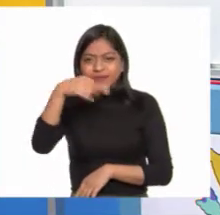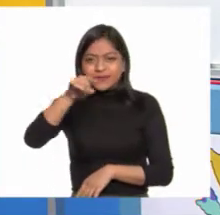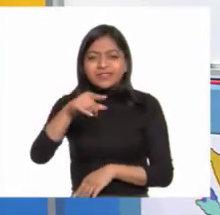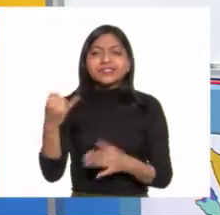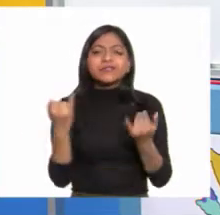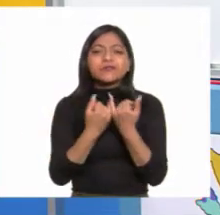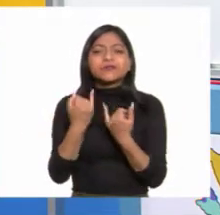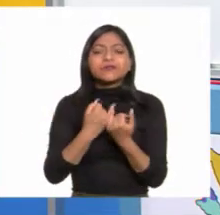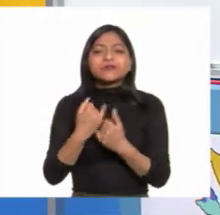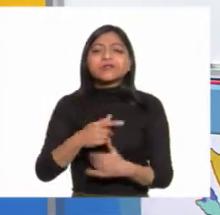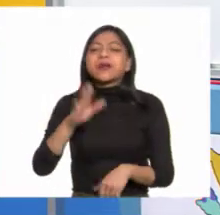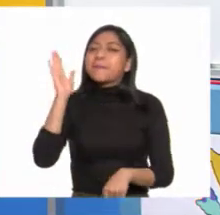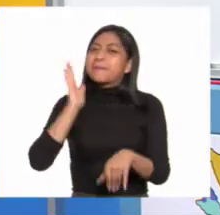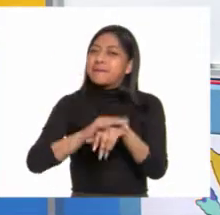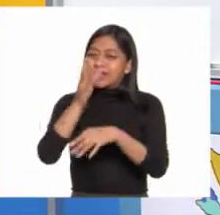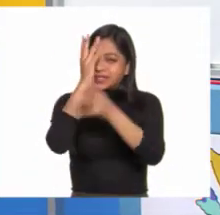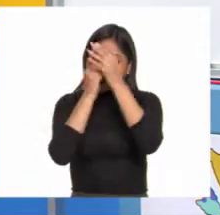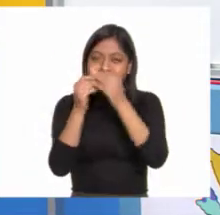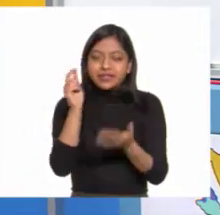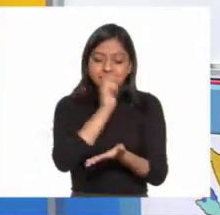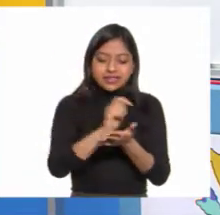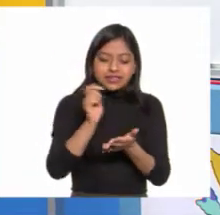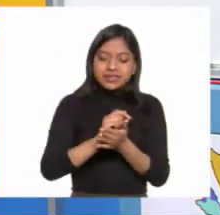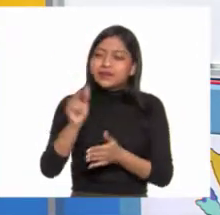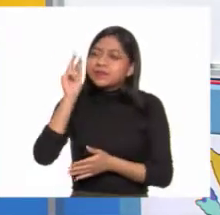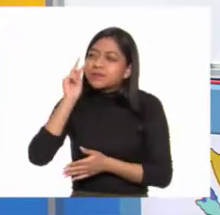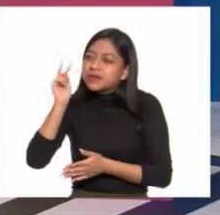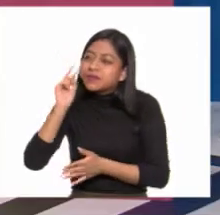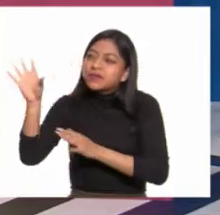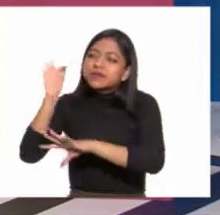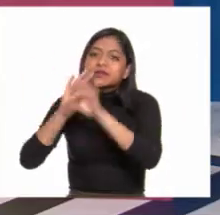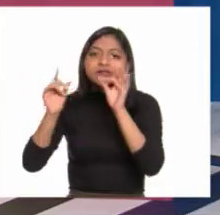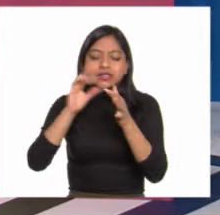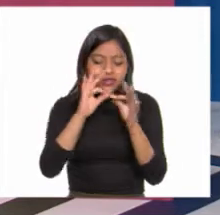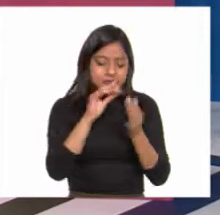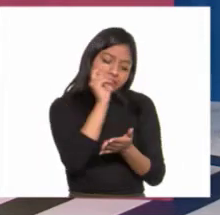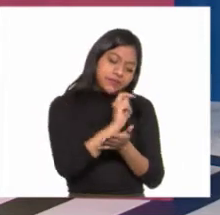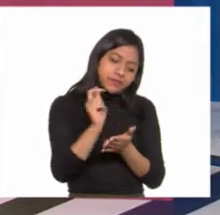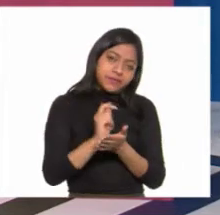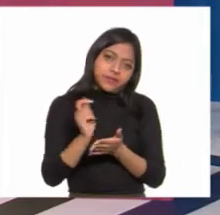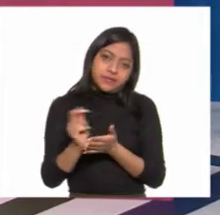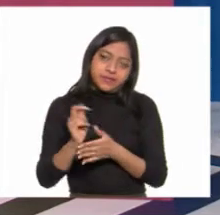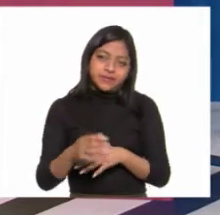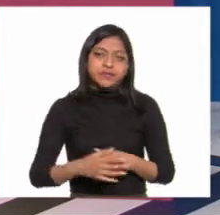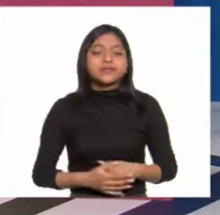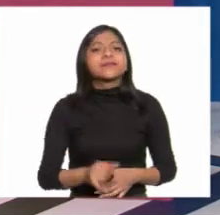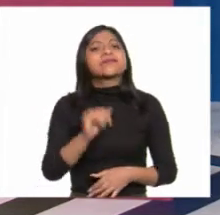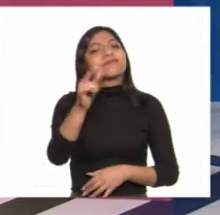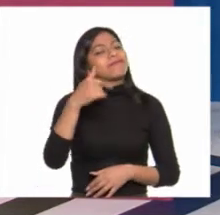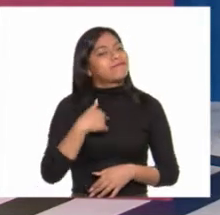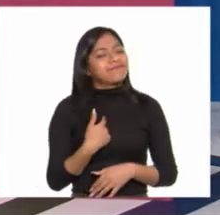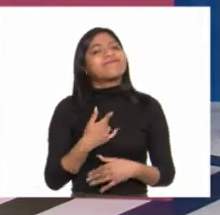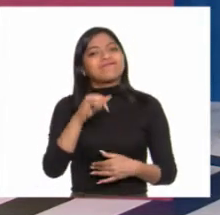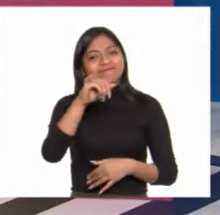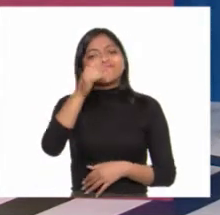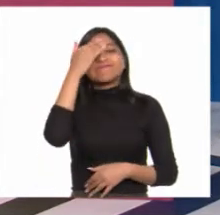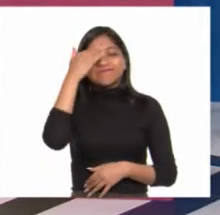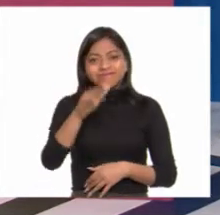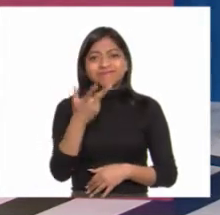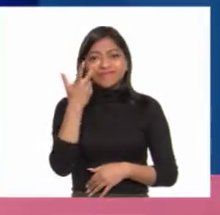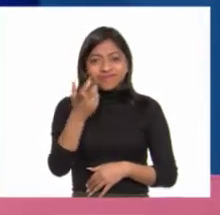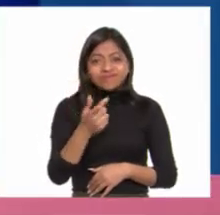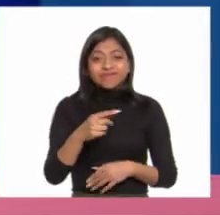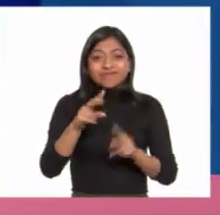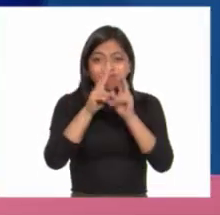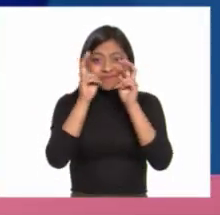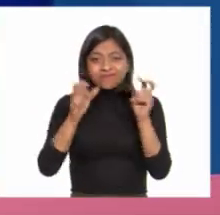descubrirás mucho más sobre los textos descriptivos, Ton. Date tiempo. Bueno, pero yo insisto, profe, es que creo que es un tema